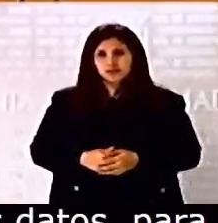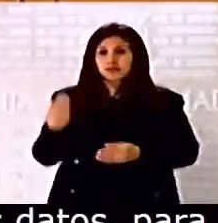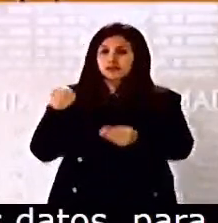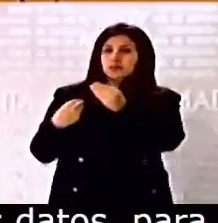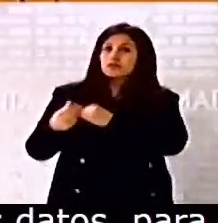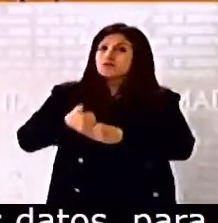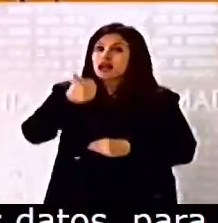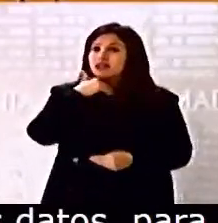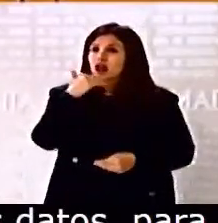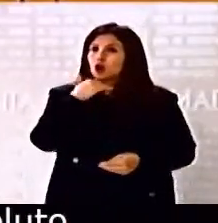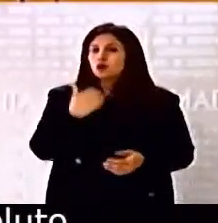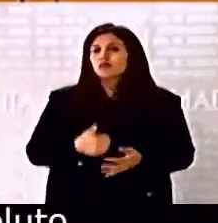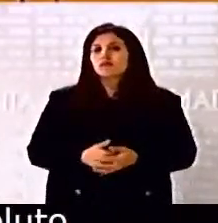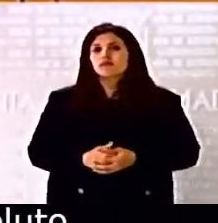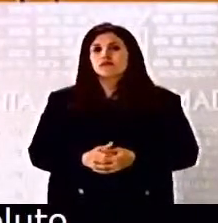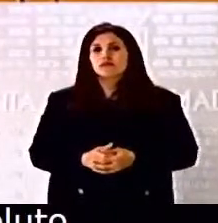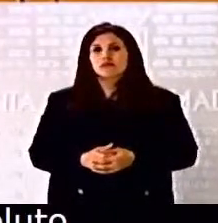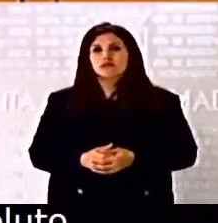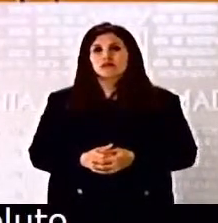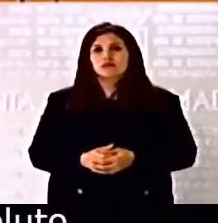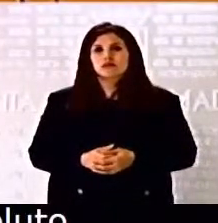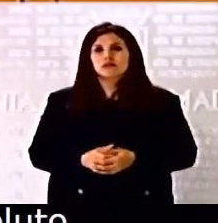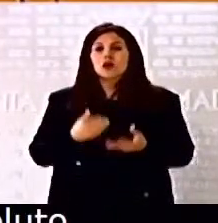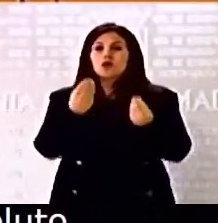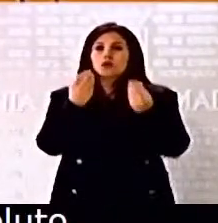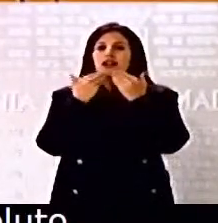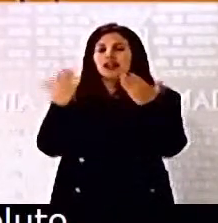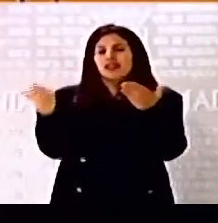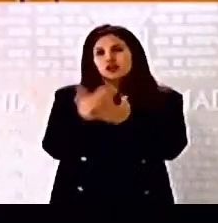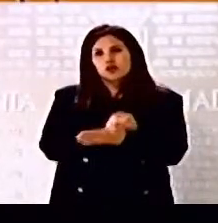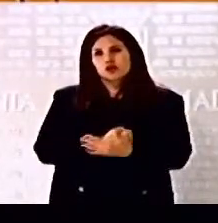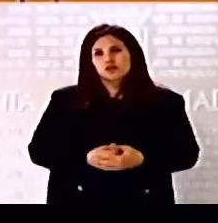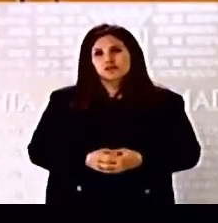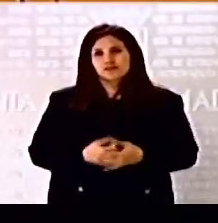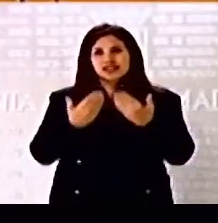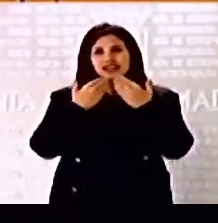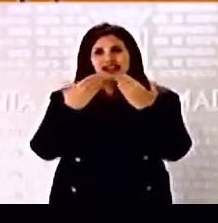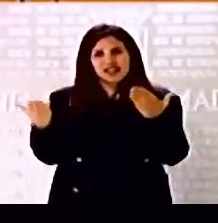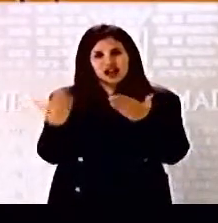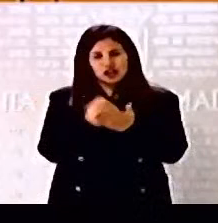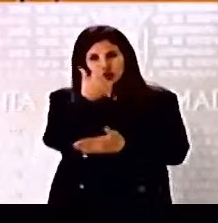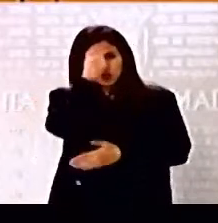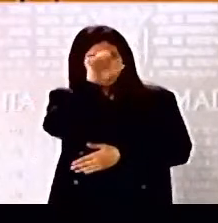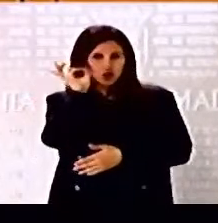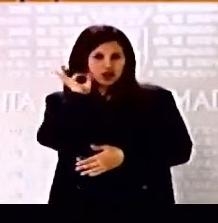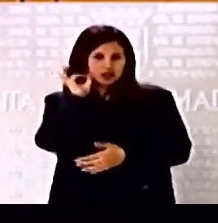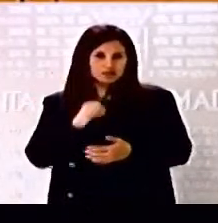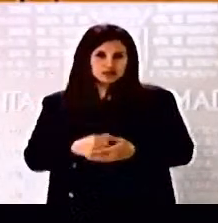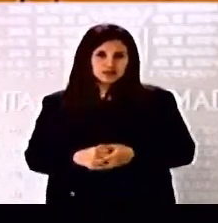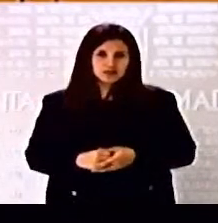Una cuestión más. Pues muchísimas gracias a todos. Muchísimas gracias a todos y a todas.